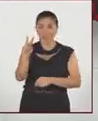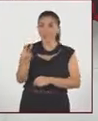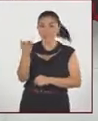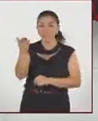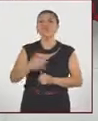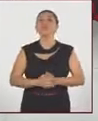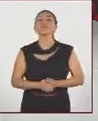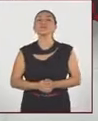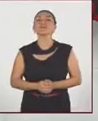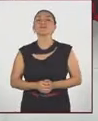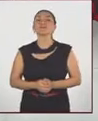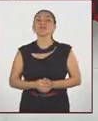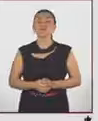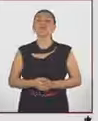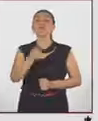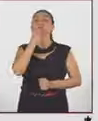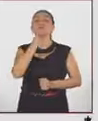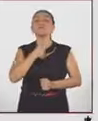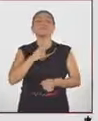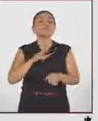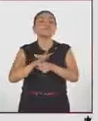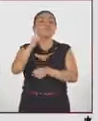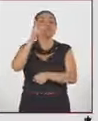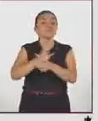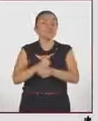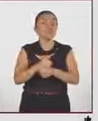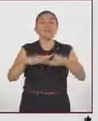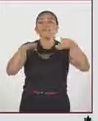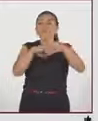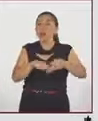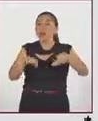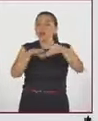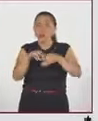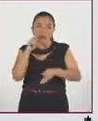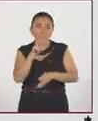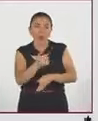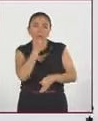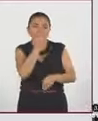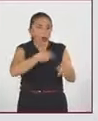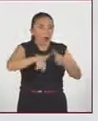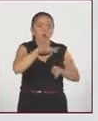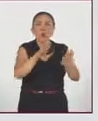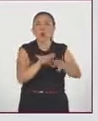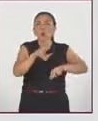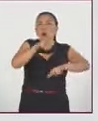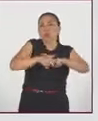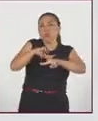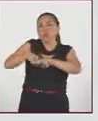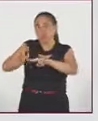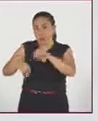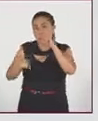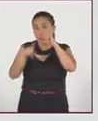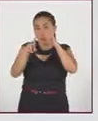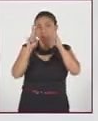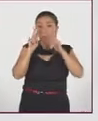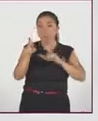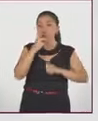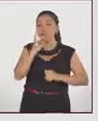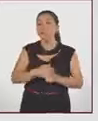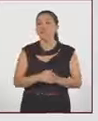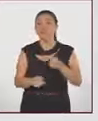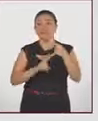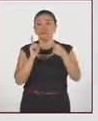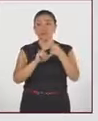Es, ordena las posturas según la frecuencia observada en tu aula. Y aquí están sus respuestas. Ustedes pusieron en número